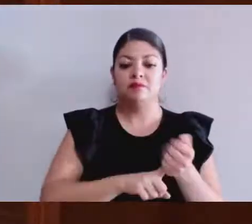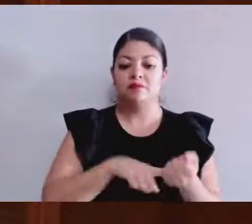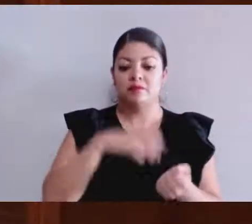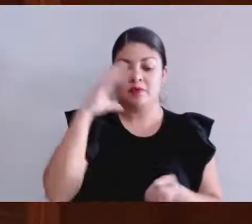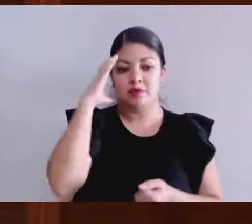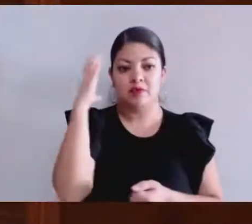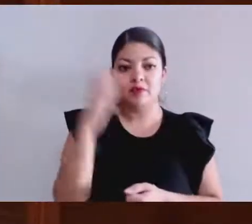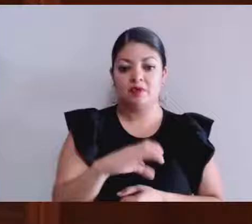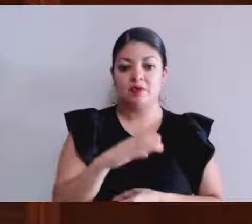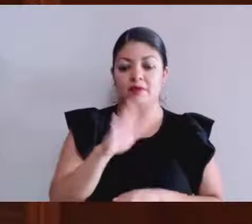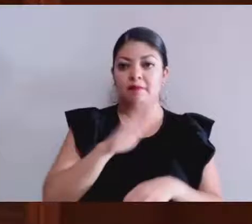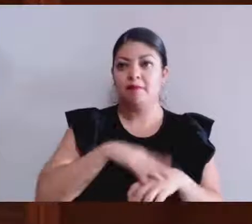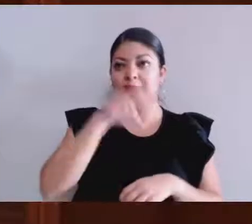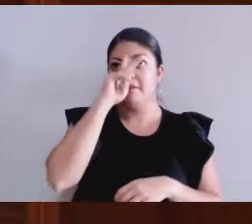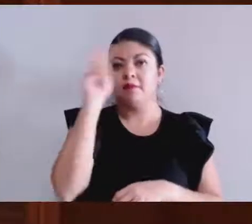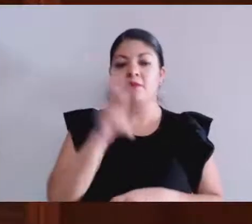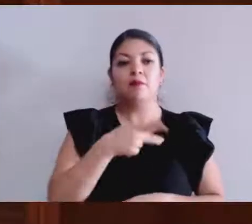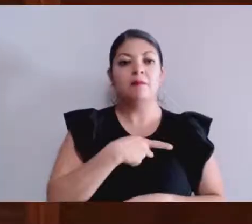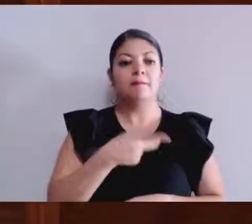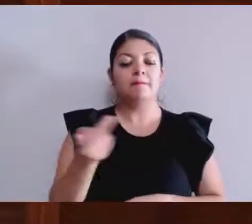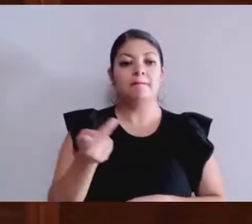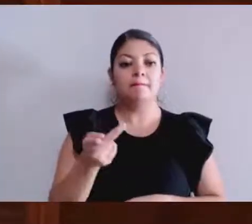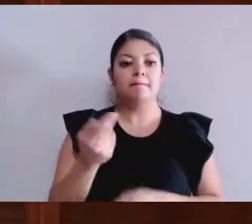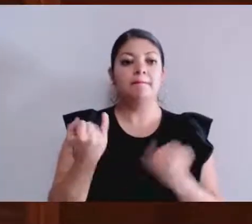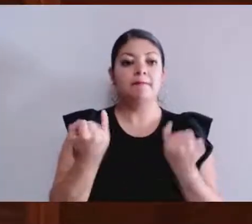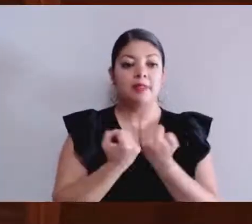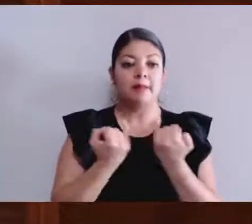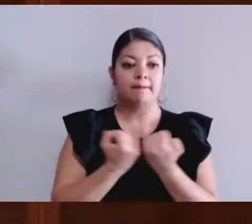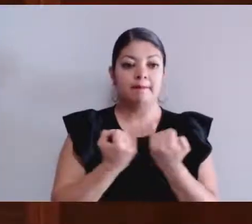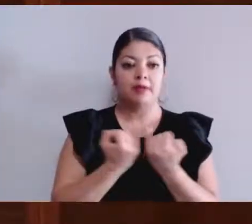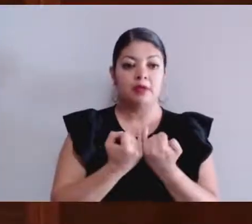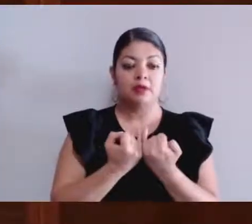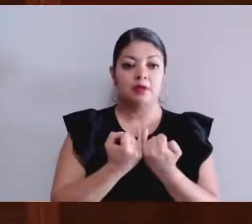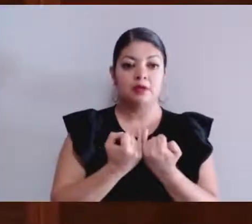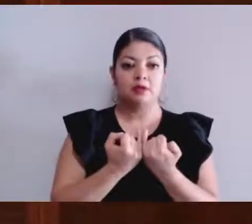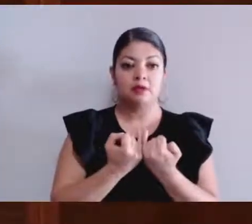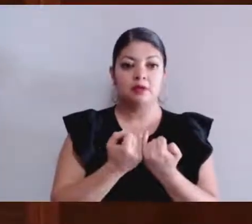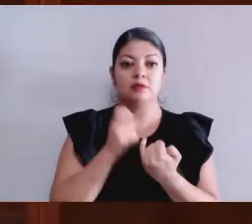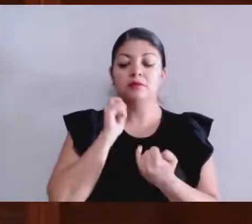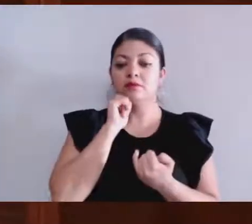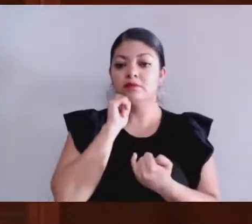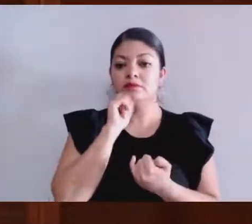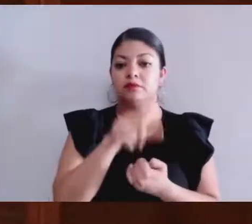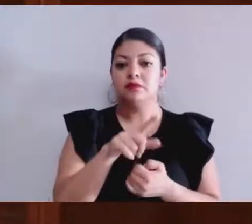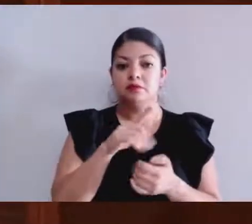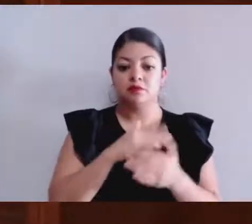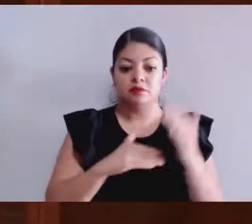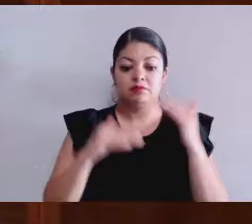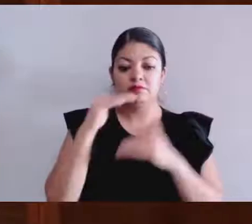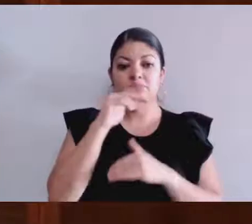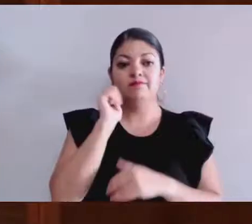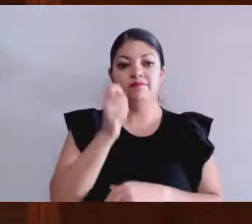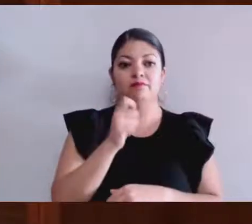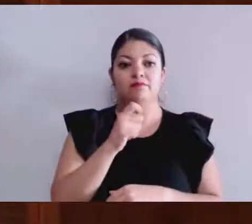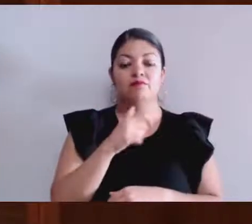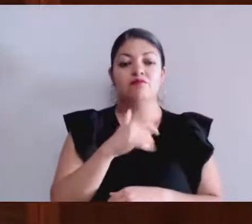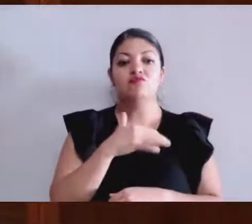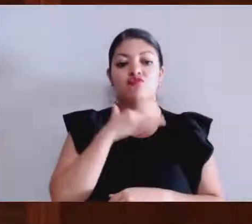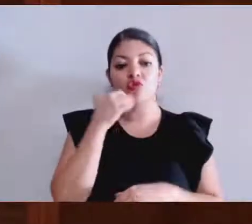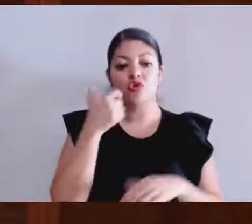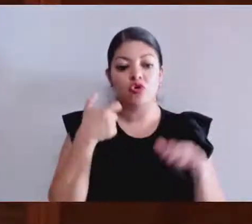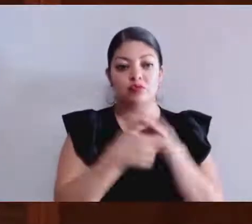de la criminalización de la pobreza y también en el marco de los altos índices de